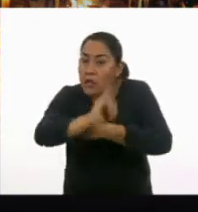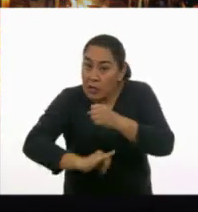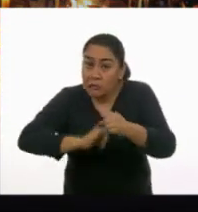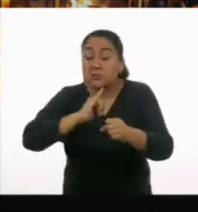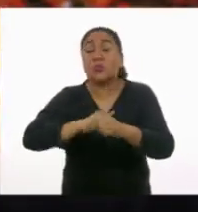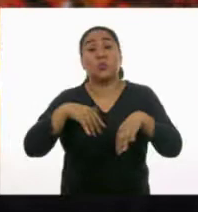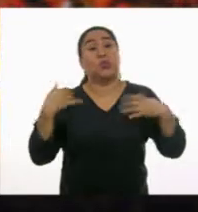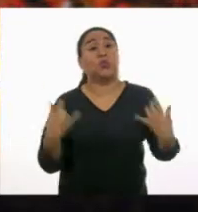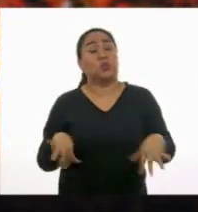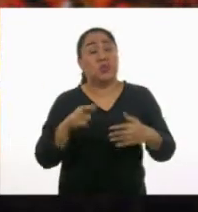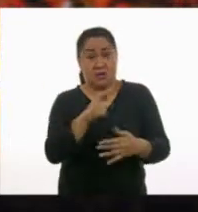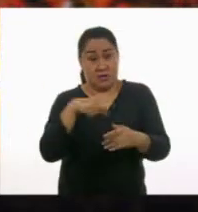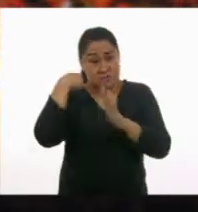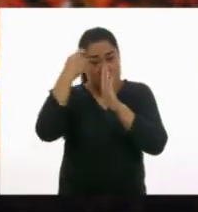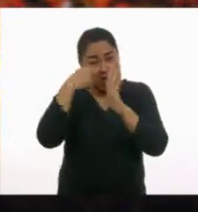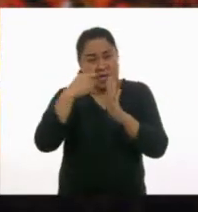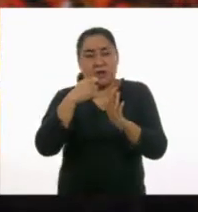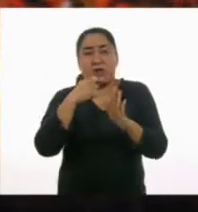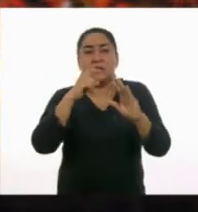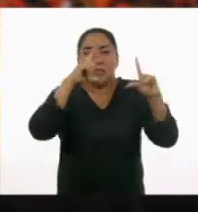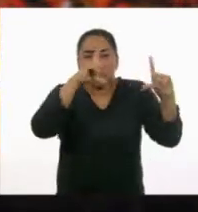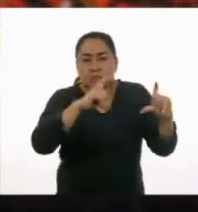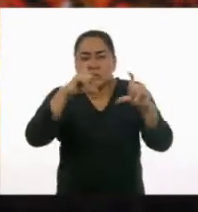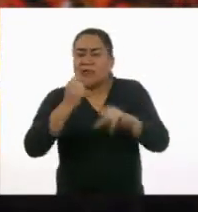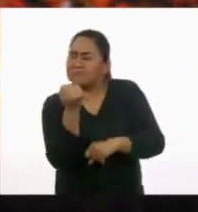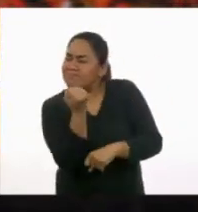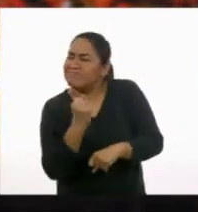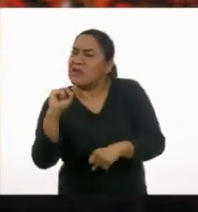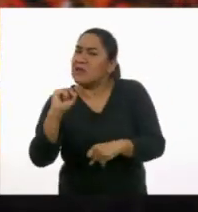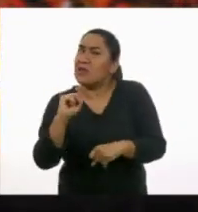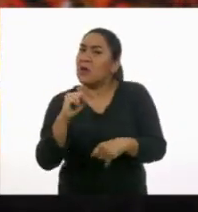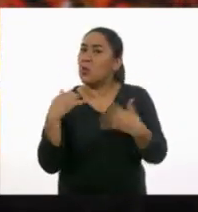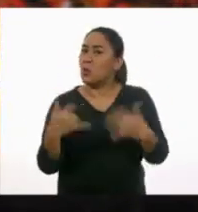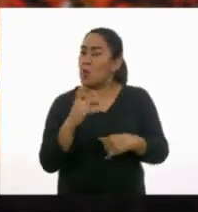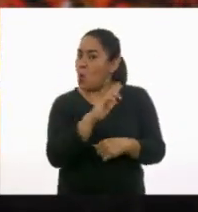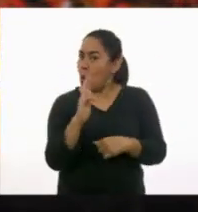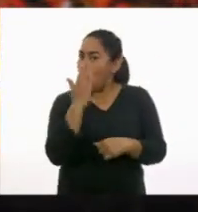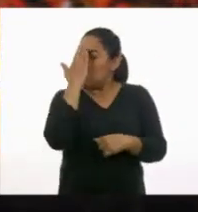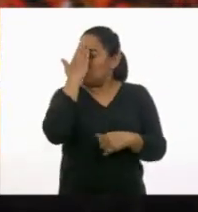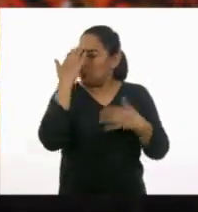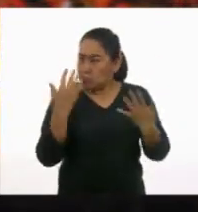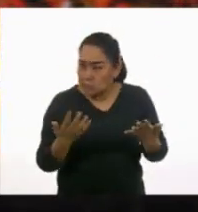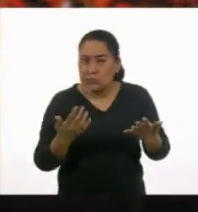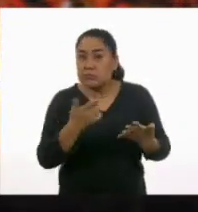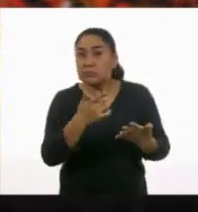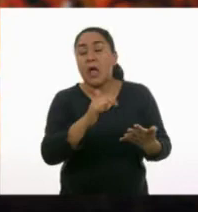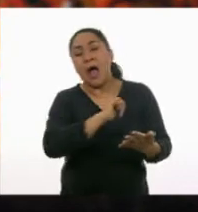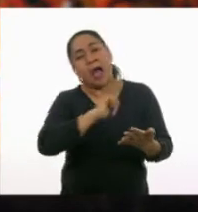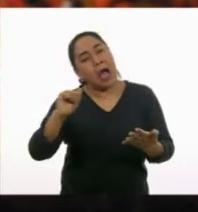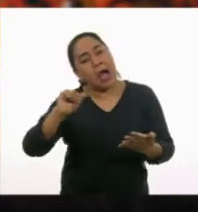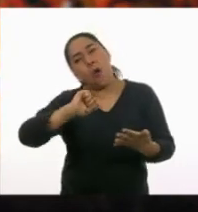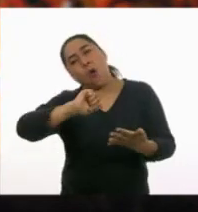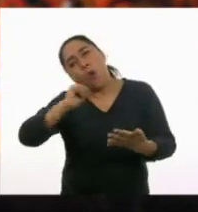Fue ¿sí? reconocida por su belleza fotográfica. Ay, sí, ¿verdad? Comparada con